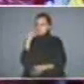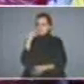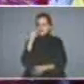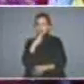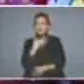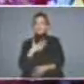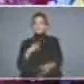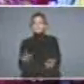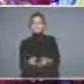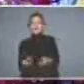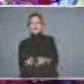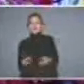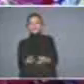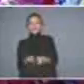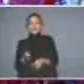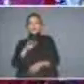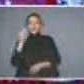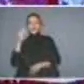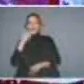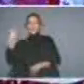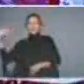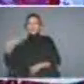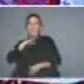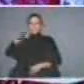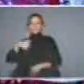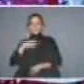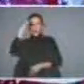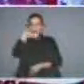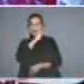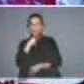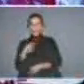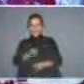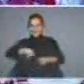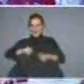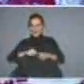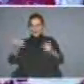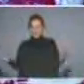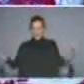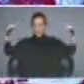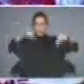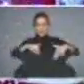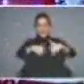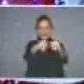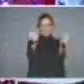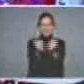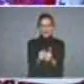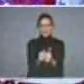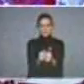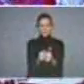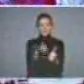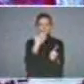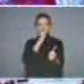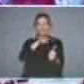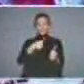mi hermano, que está en los juveniles, los padres se tiran al campo a pegar a los chicos, ya que los que están jugando en el campo, si se dan